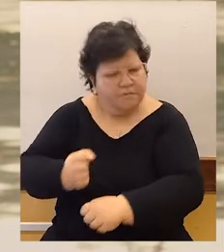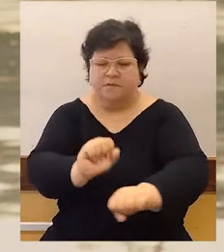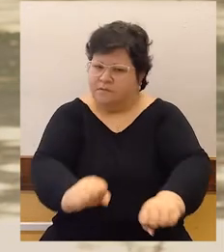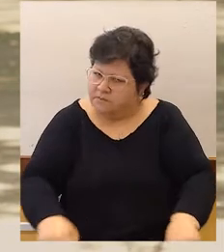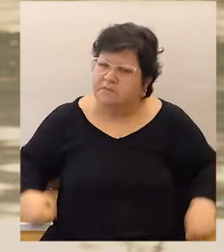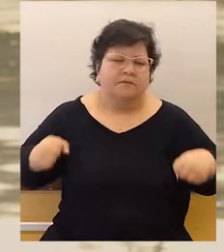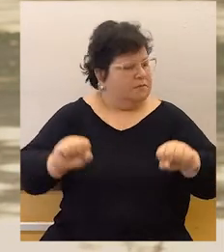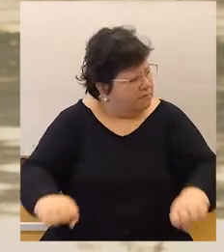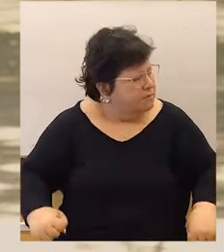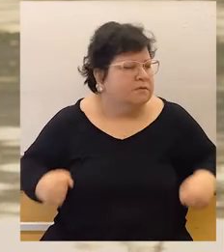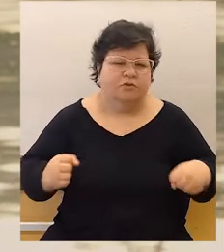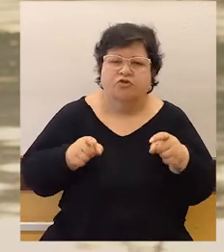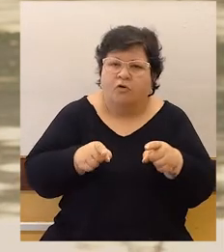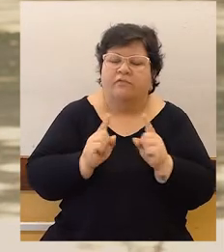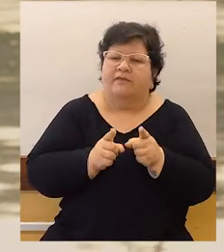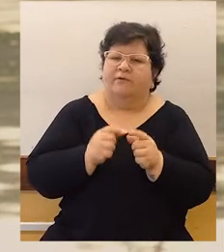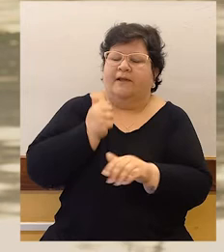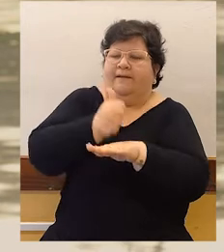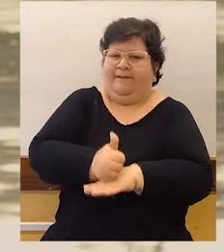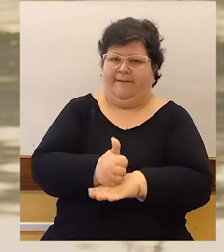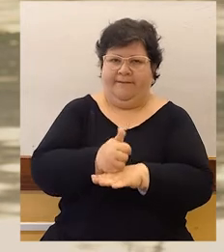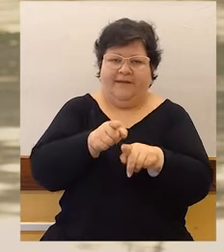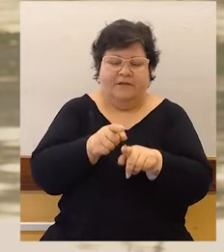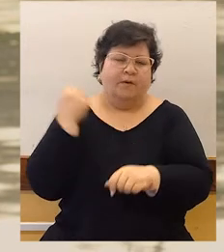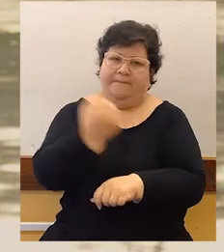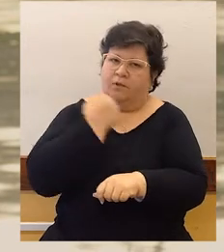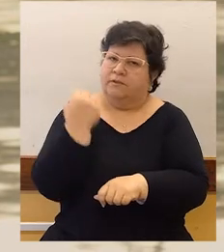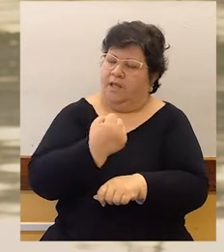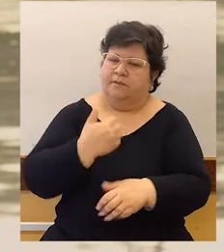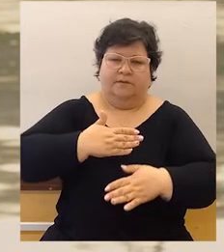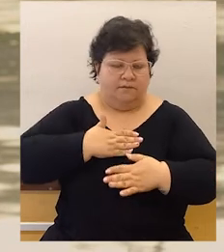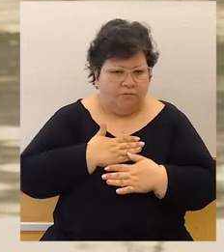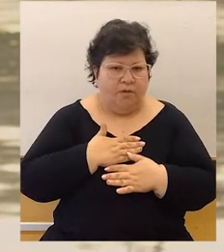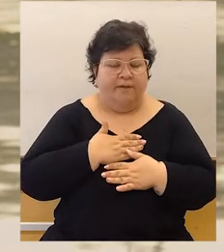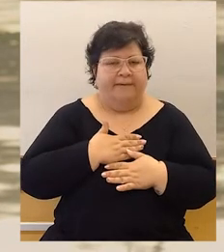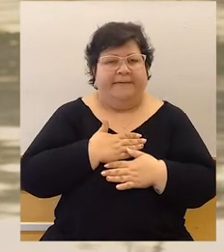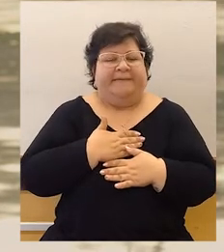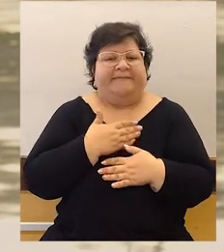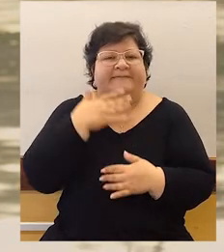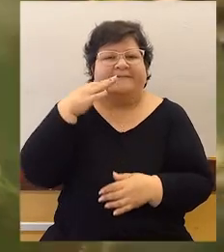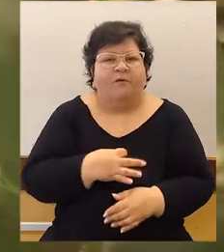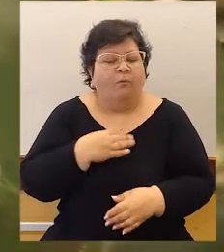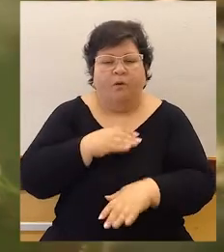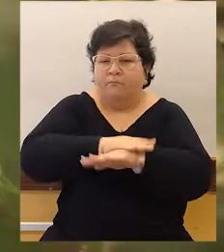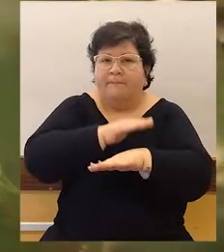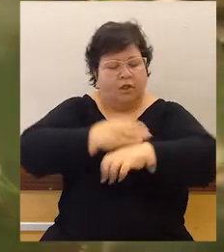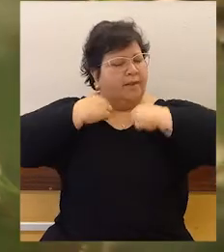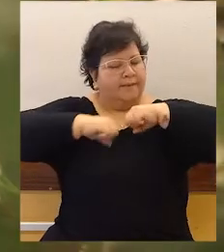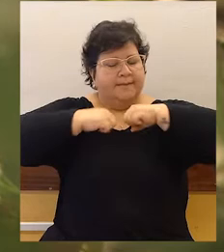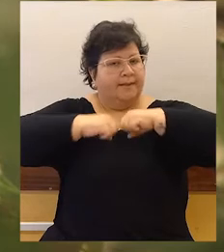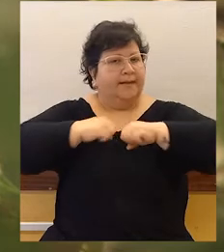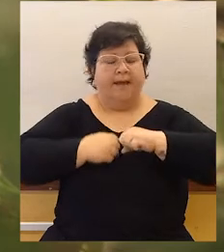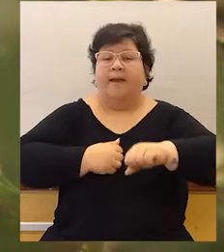trabajar para poder estar ahí y creo que eso es lo que cuenta, ¿no? De estar seguro de que a la hora de entrenar hiciste todo, llegás a la hora